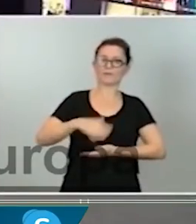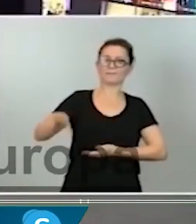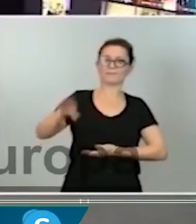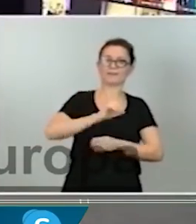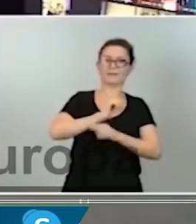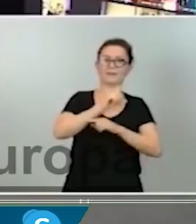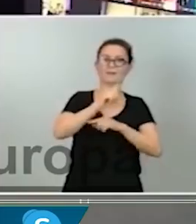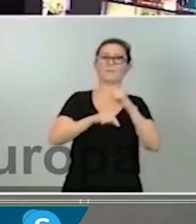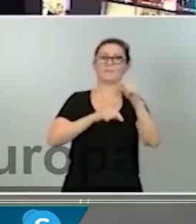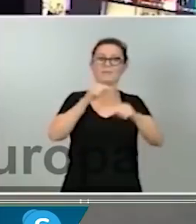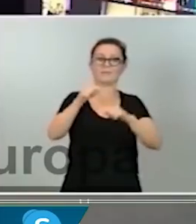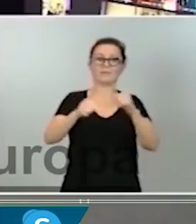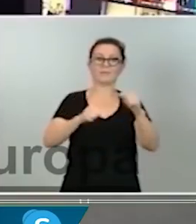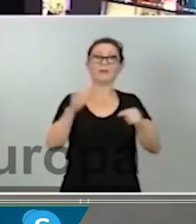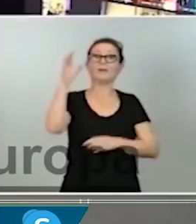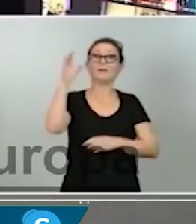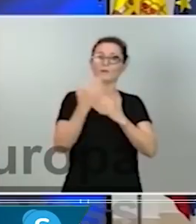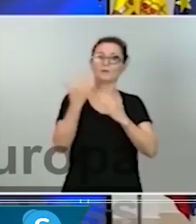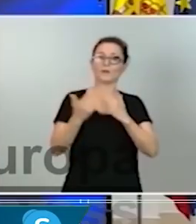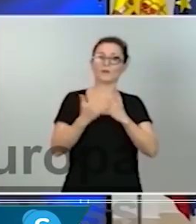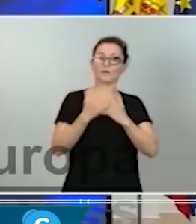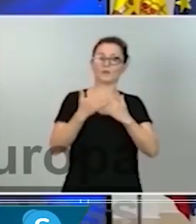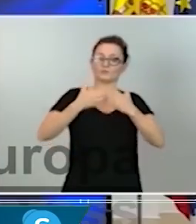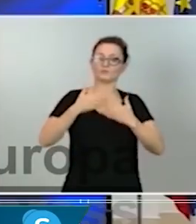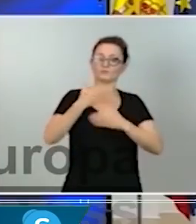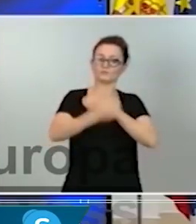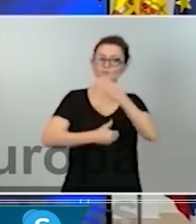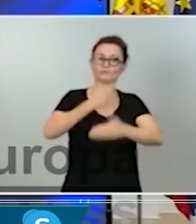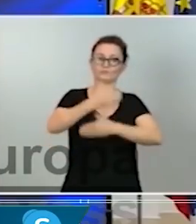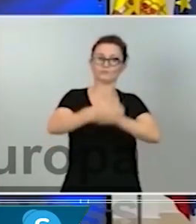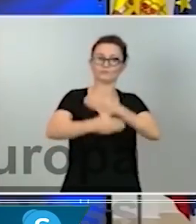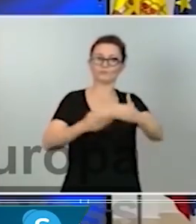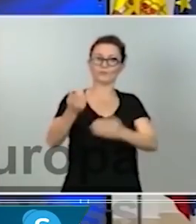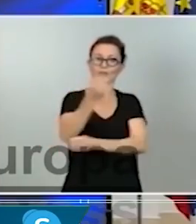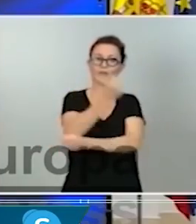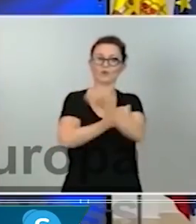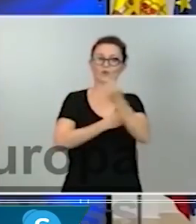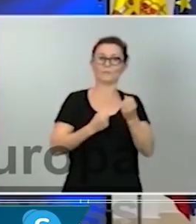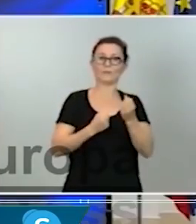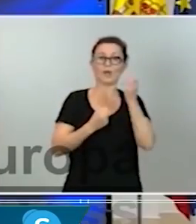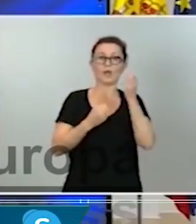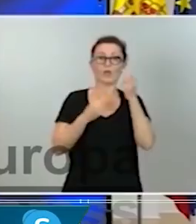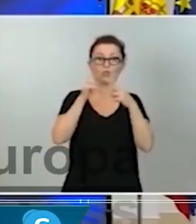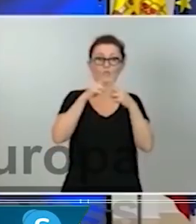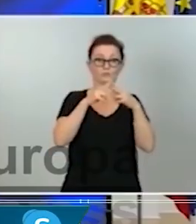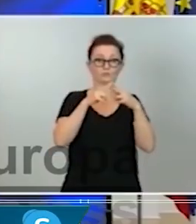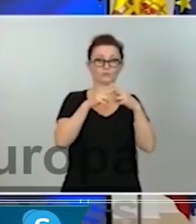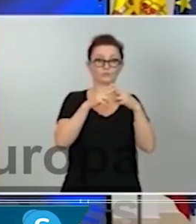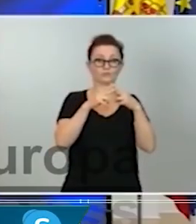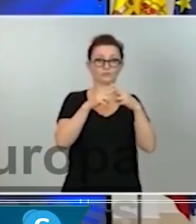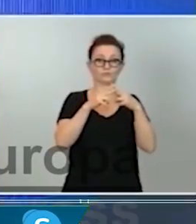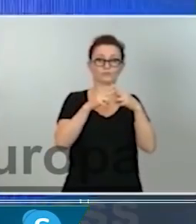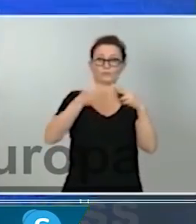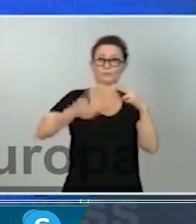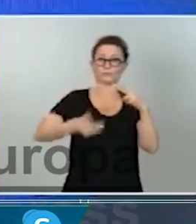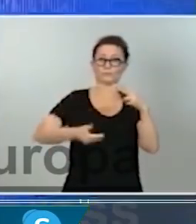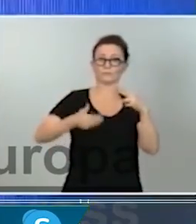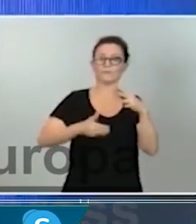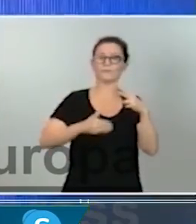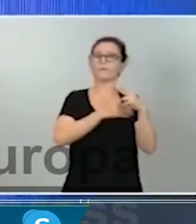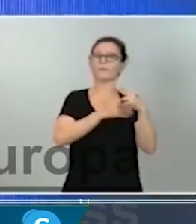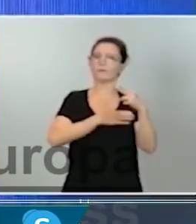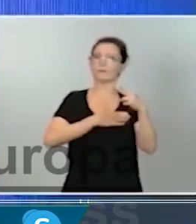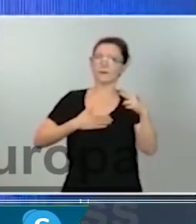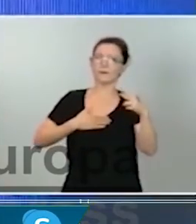800 mil puestos de trabajo es poquísimo por no decir nada recordemos que hay 730 mil personas hoy